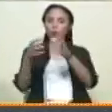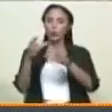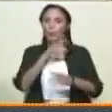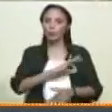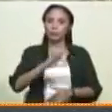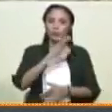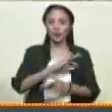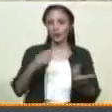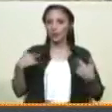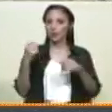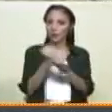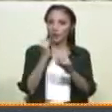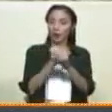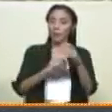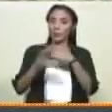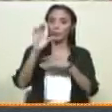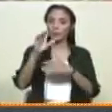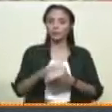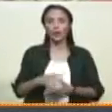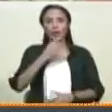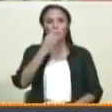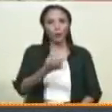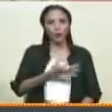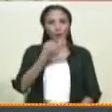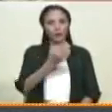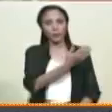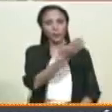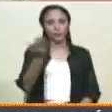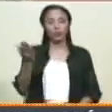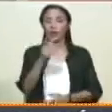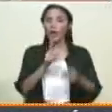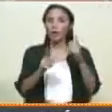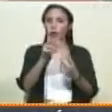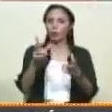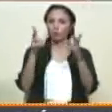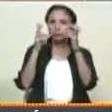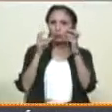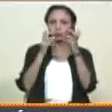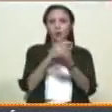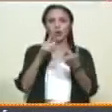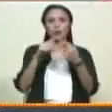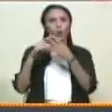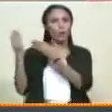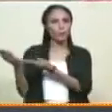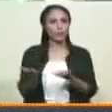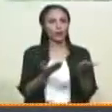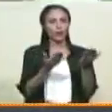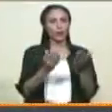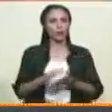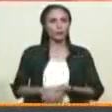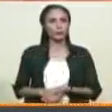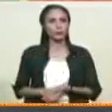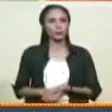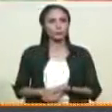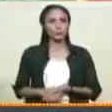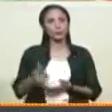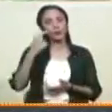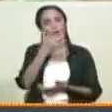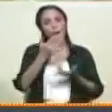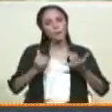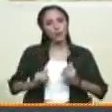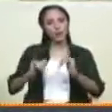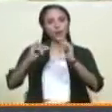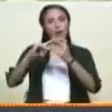nuestra patria. Buenas tardes a todos los que nos escuchan, los invitados, a Marlene y presente, Danielita, que están